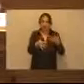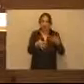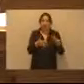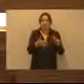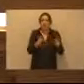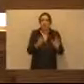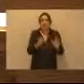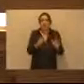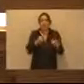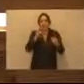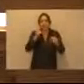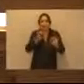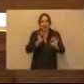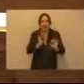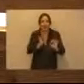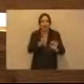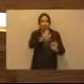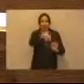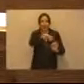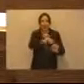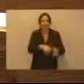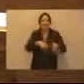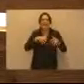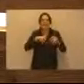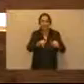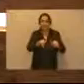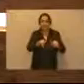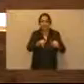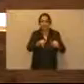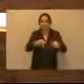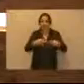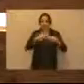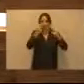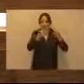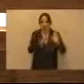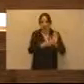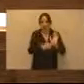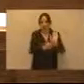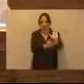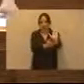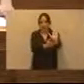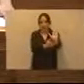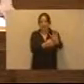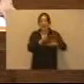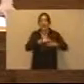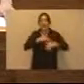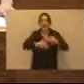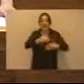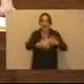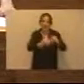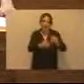cando nin siquiera se atreviron a publicar as listas de espera para os procedimientos